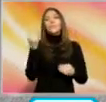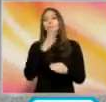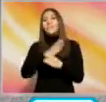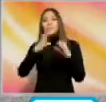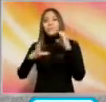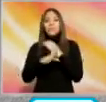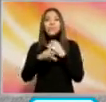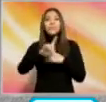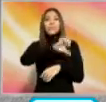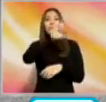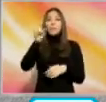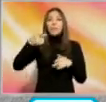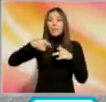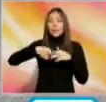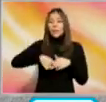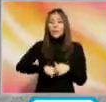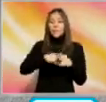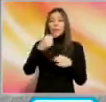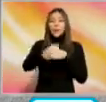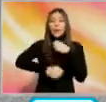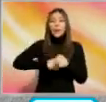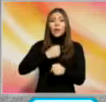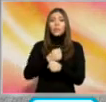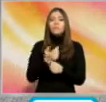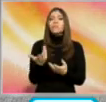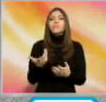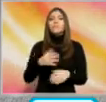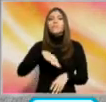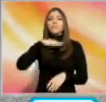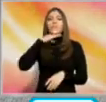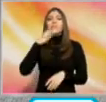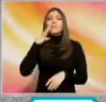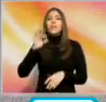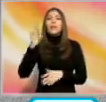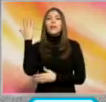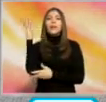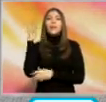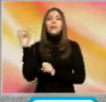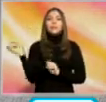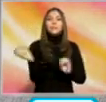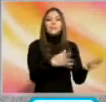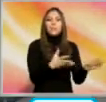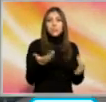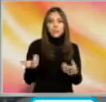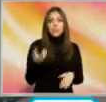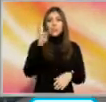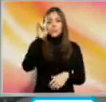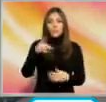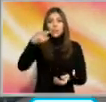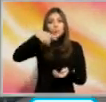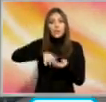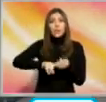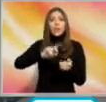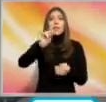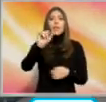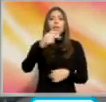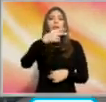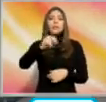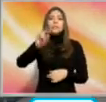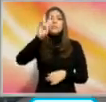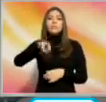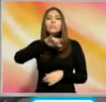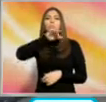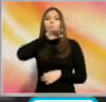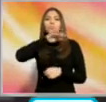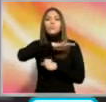año, pues ya, botamos el árbol y no tomamos en cuenta el daño ecológico que estamos haciendo con estos desechos. Exactamente, Sí.